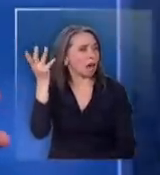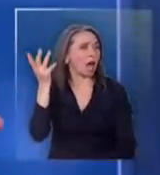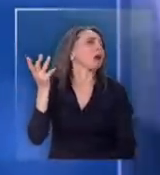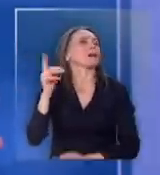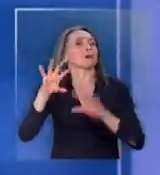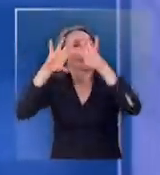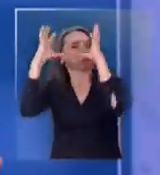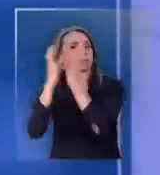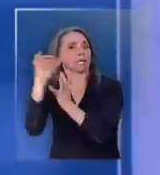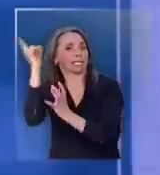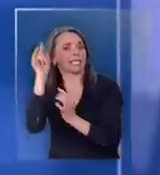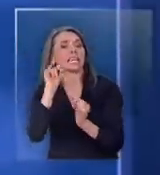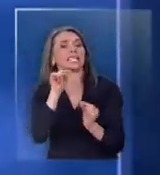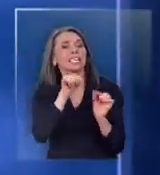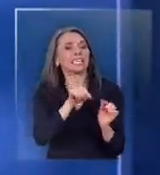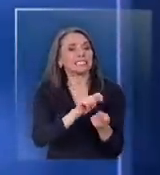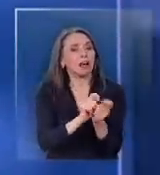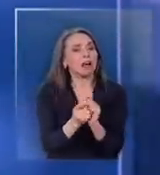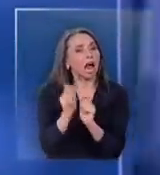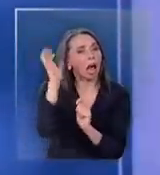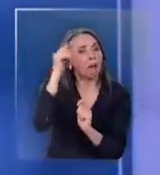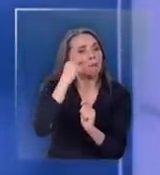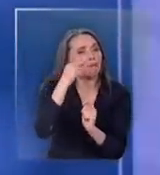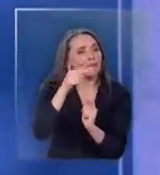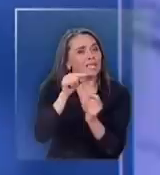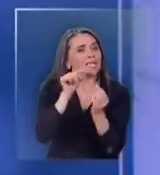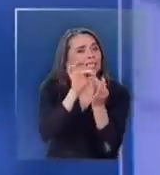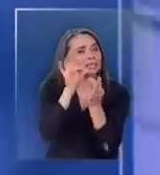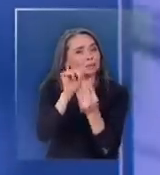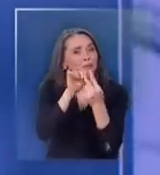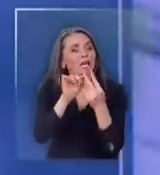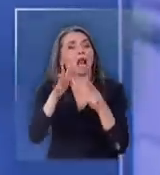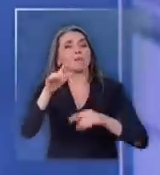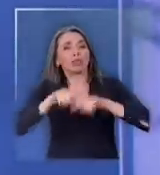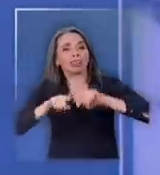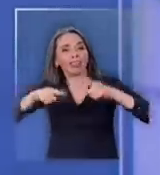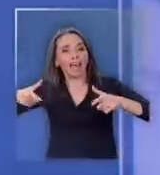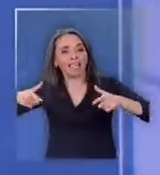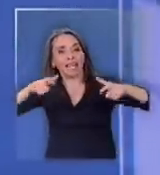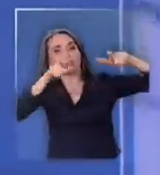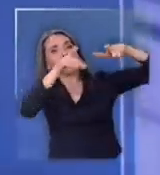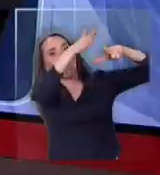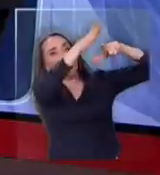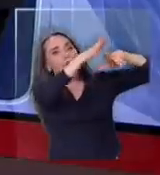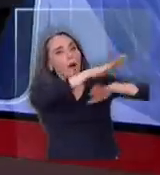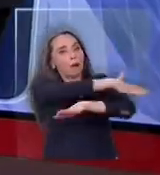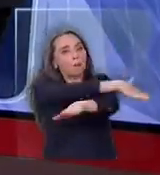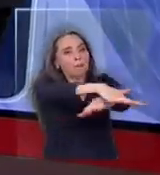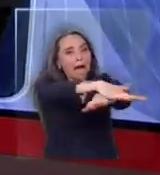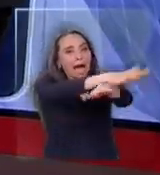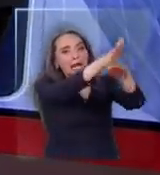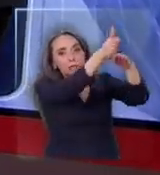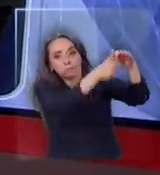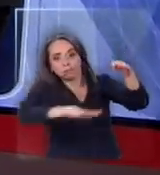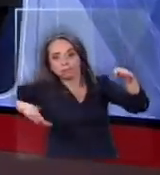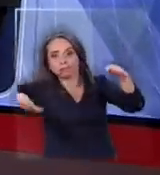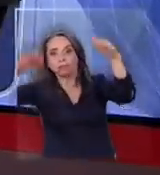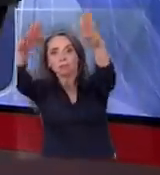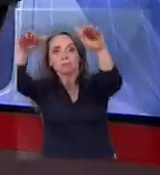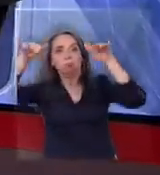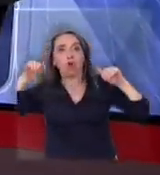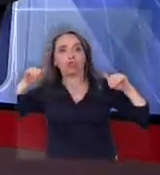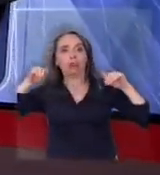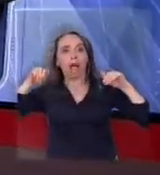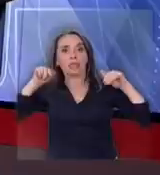estos fenómenos meteorológicos puntuales. ¿Podría ser por las características topográficas la zona de Concepción un callejón